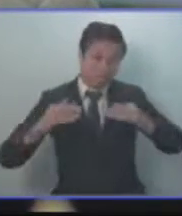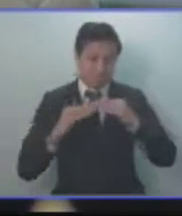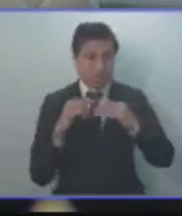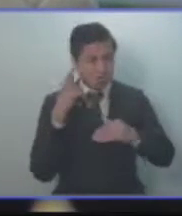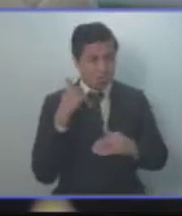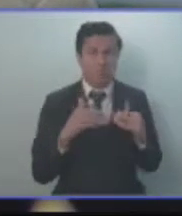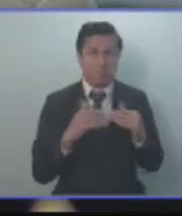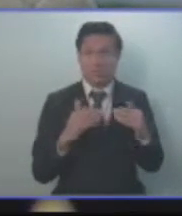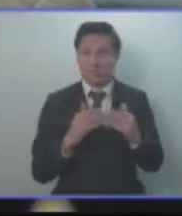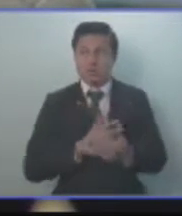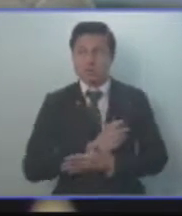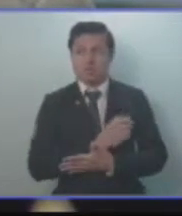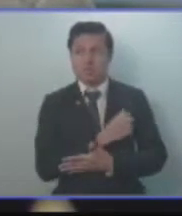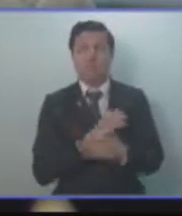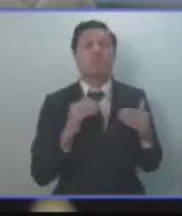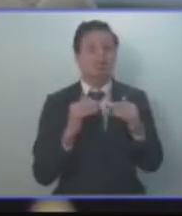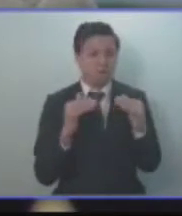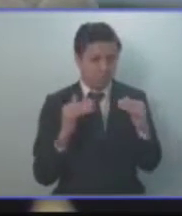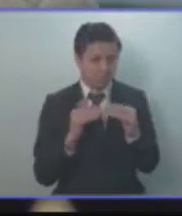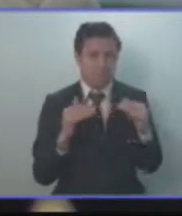que también les da el cáncer de mama.